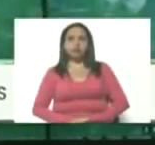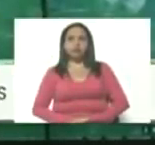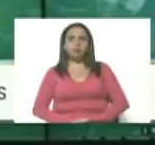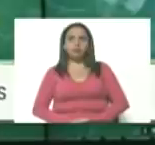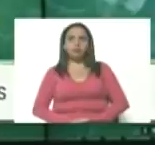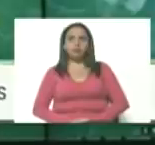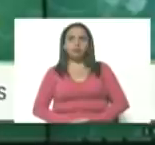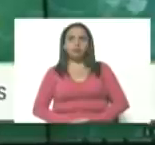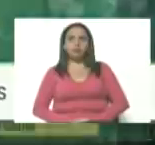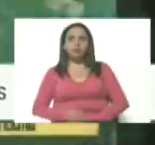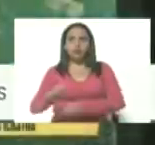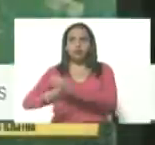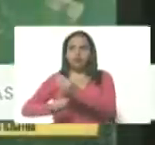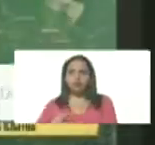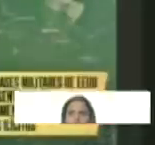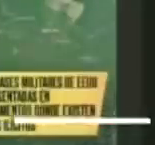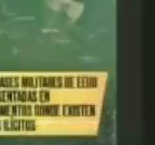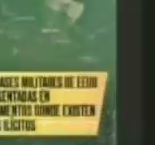produjo